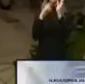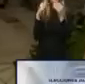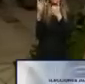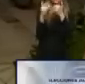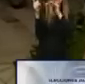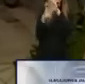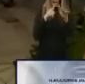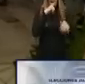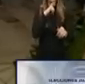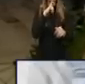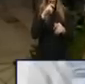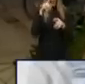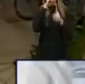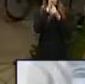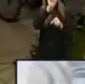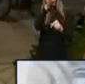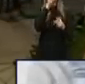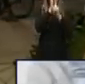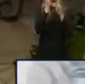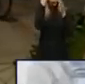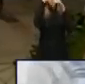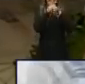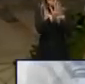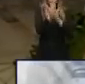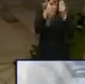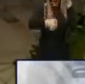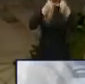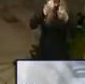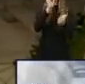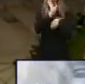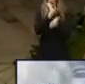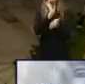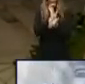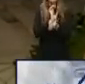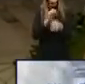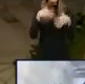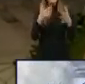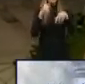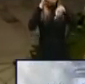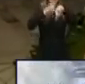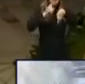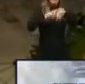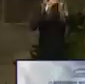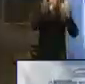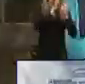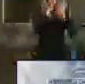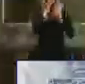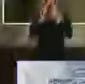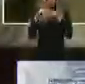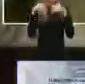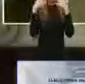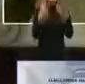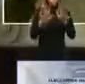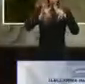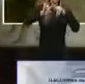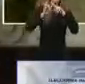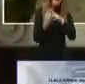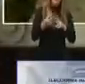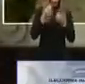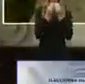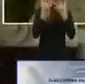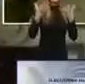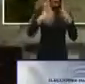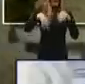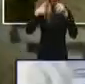obelisco y otros adentro de sus vehículos. Pero conforme pasó el tiempo, comenzaron a pasar más guatemaltecos y